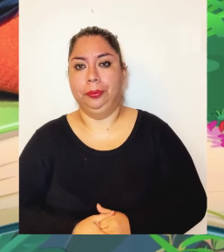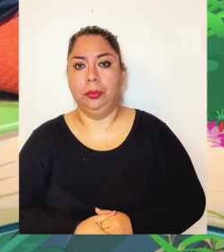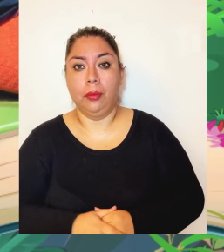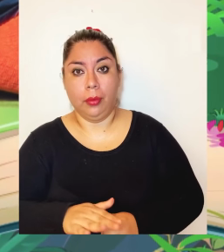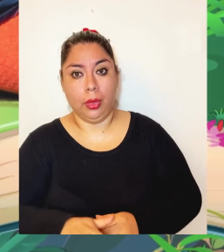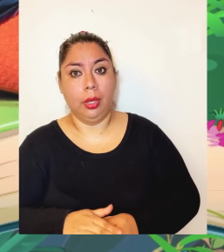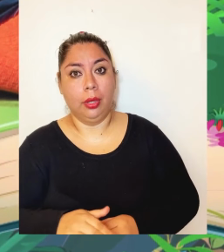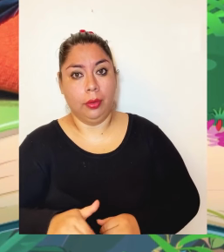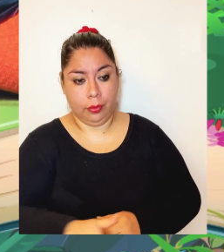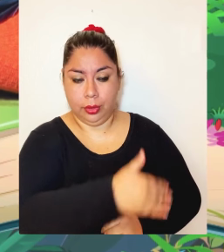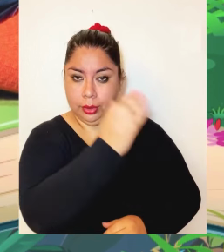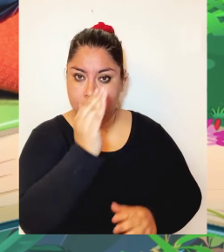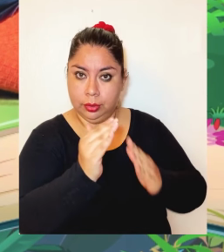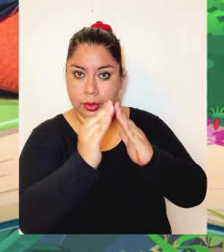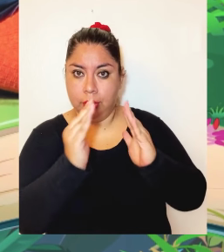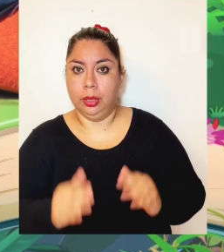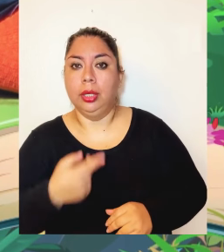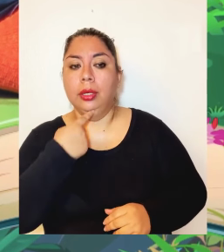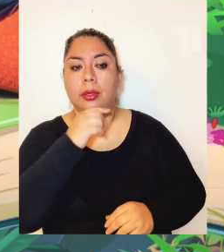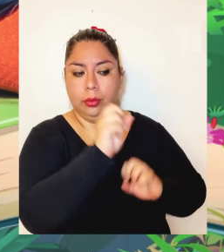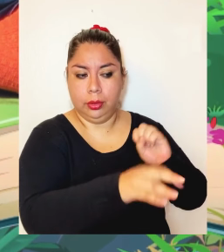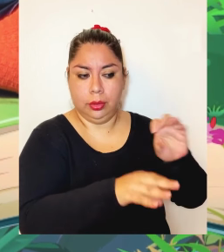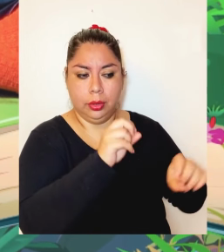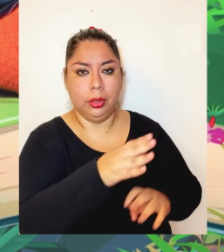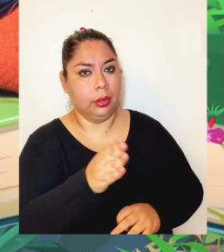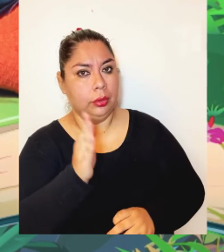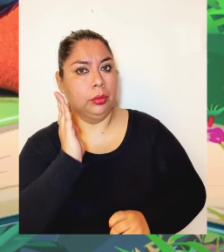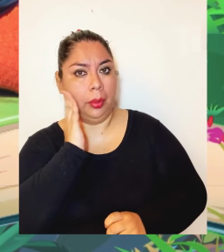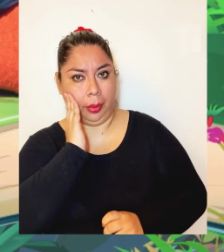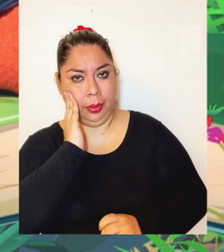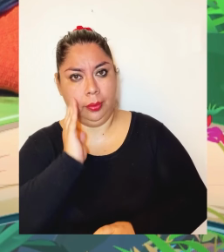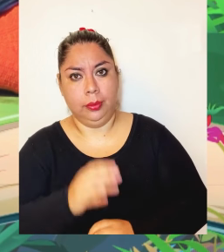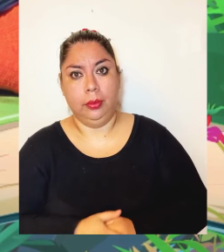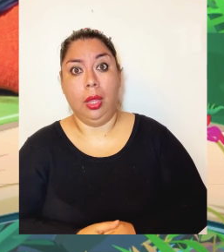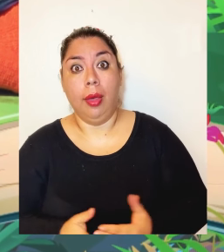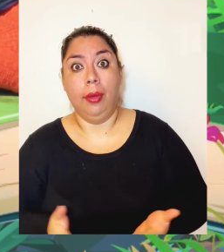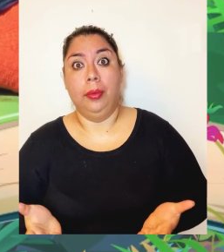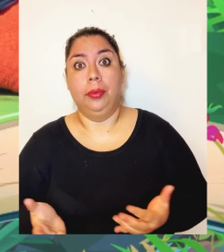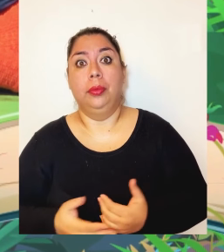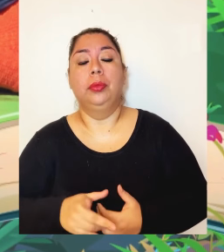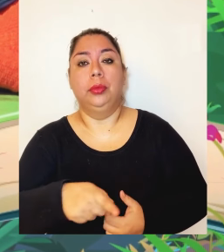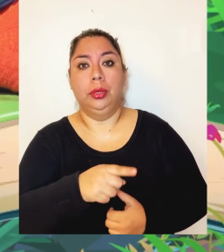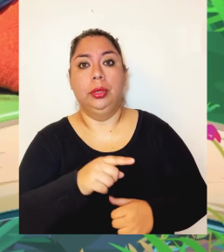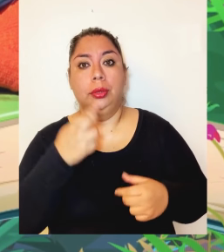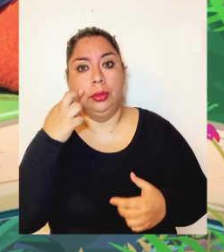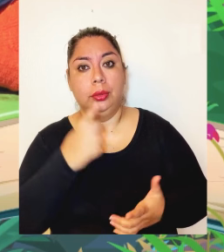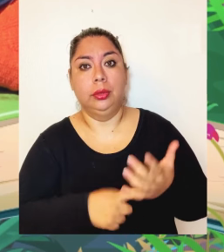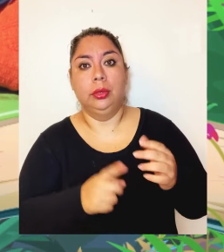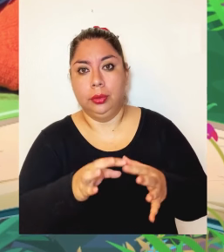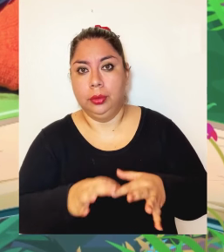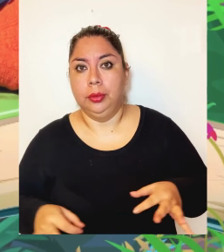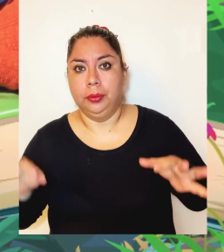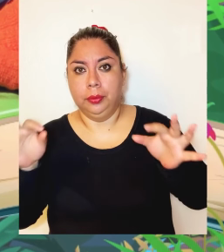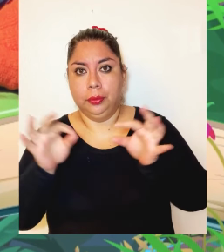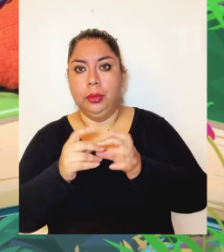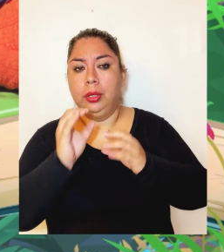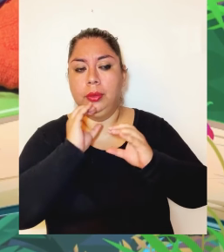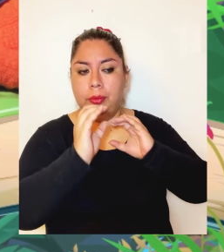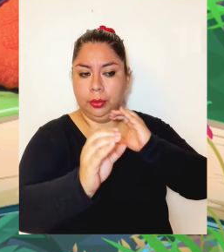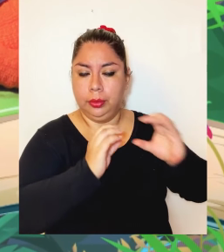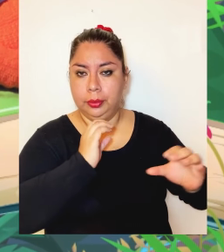Hinaqa wasinkuta ripunku. Mamanman willan llikta imacha kanchayta. Chayrayku